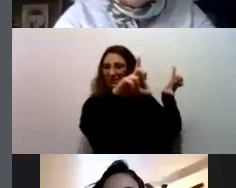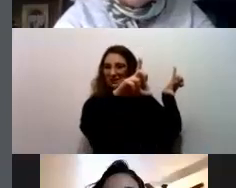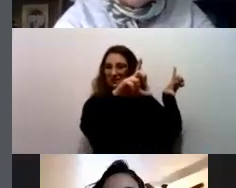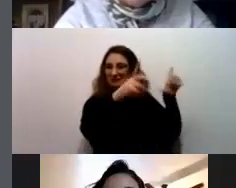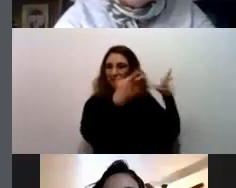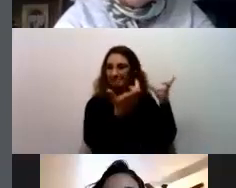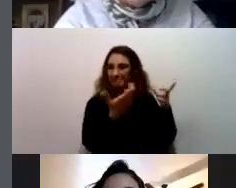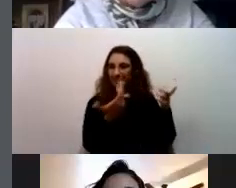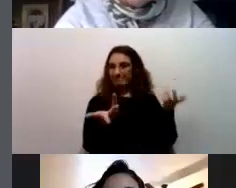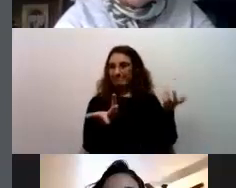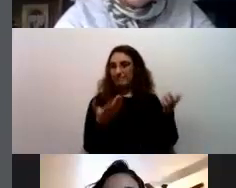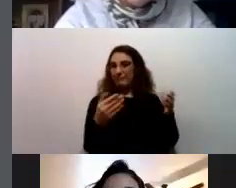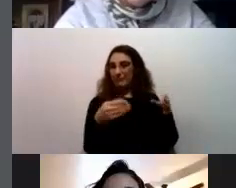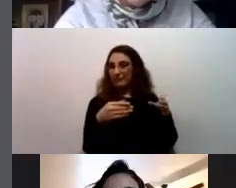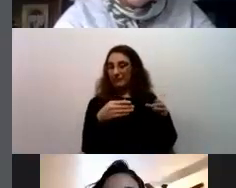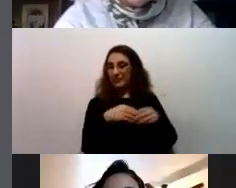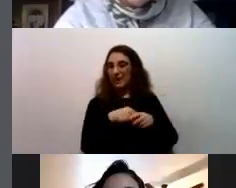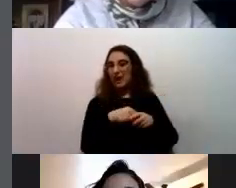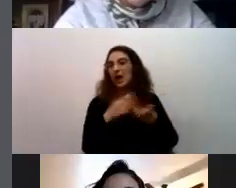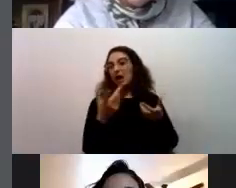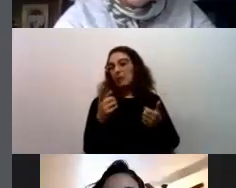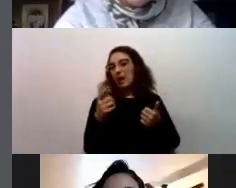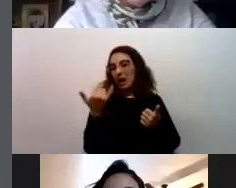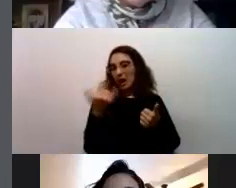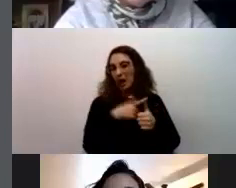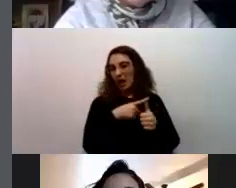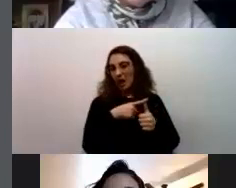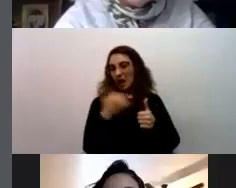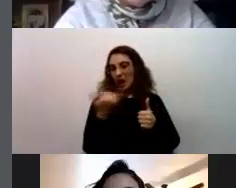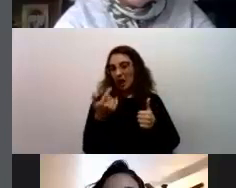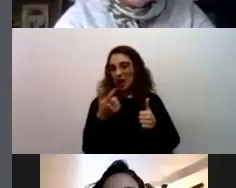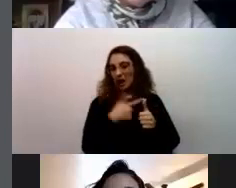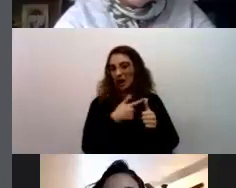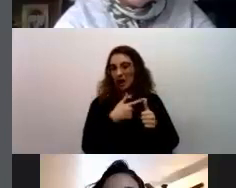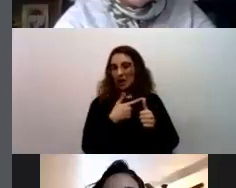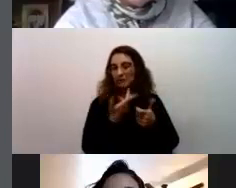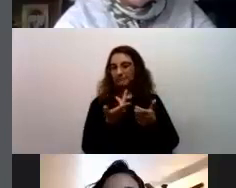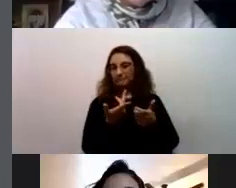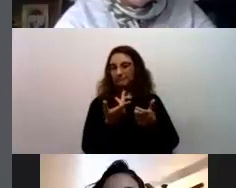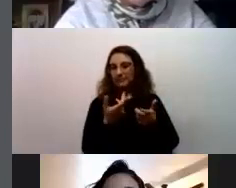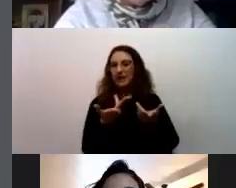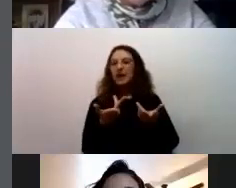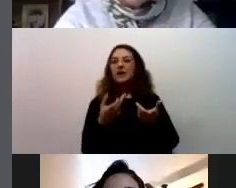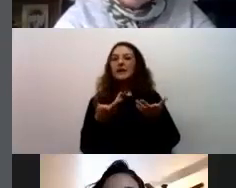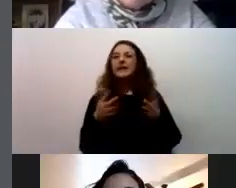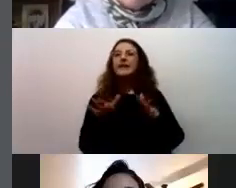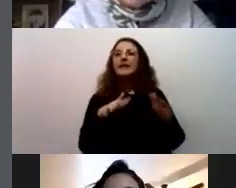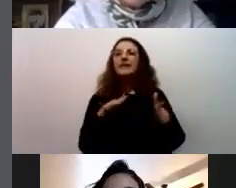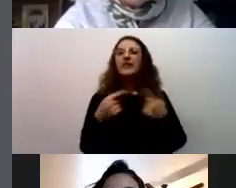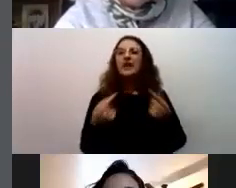Dentro de la señalización tenemos es la acción de agregar señales para crear